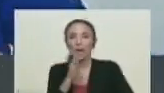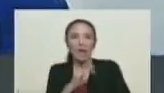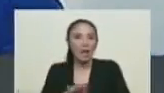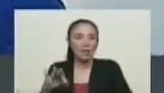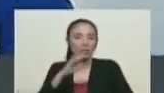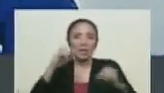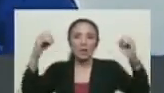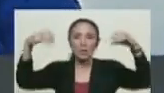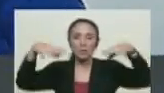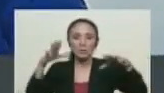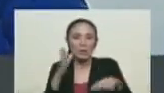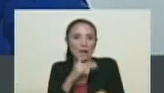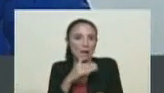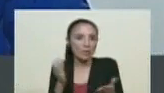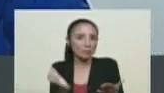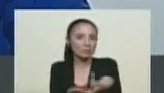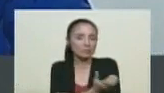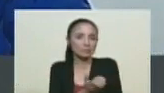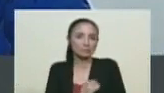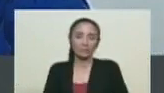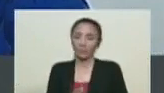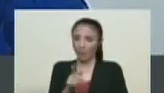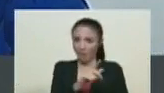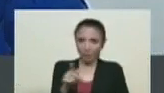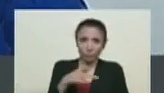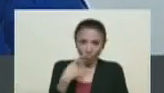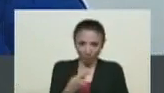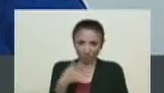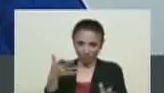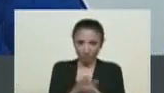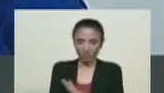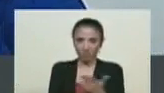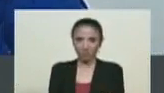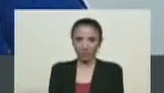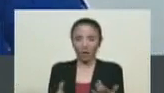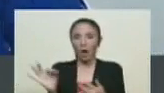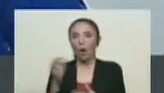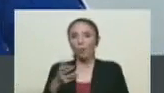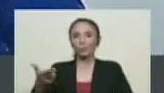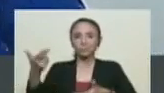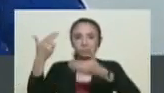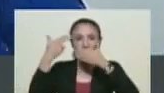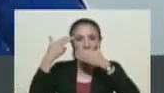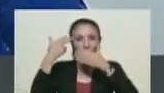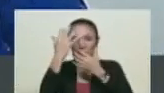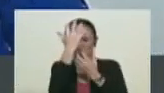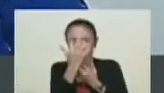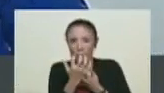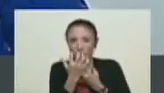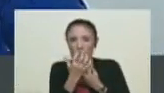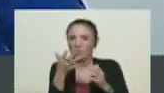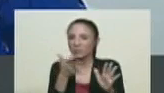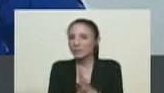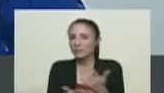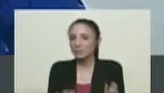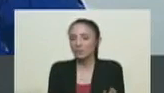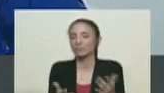llama eso? ¿Hacer política o terrorismo? Yo pido todo el